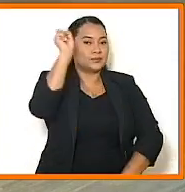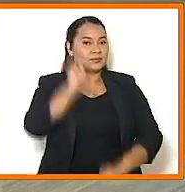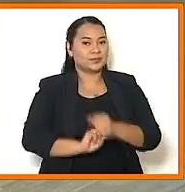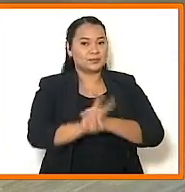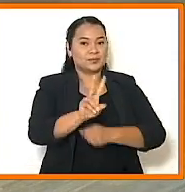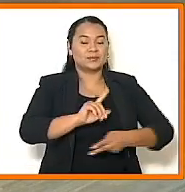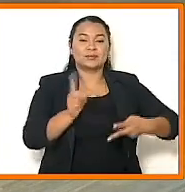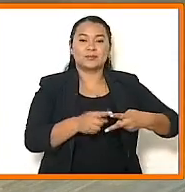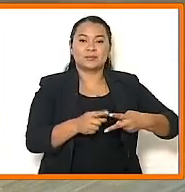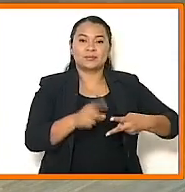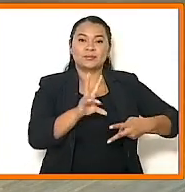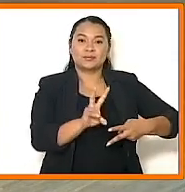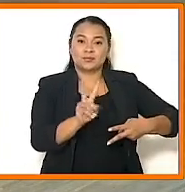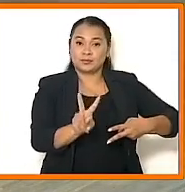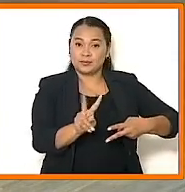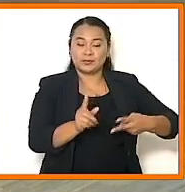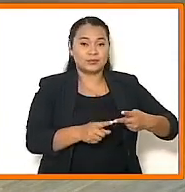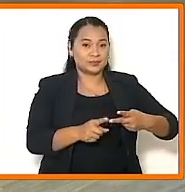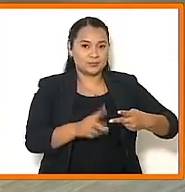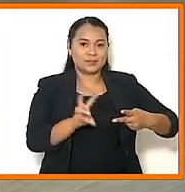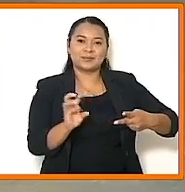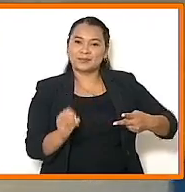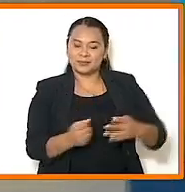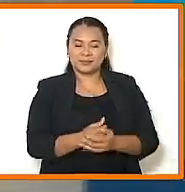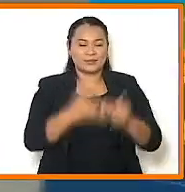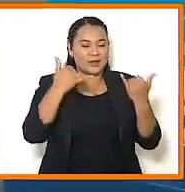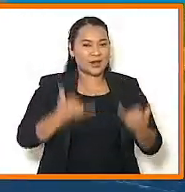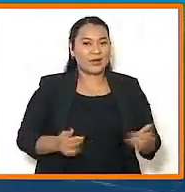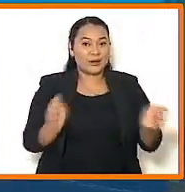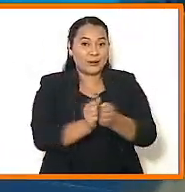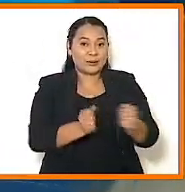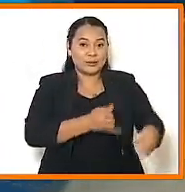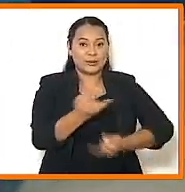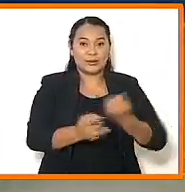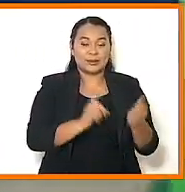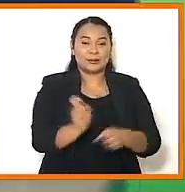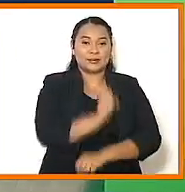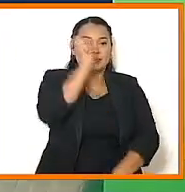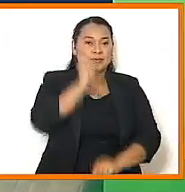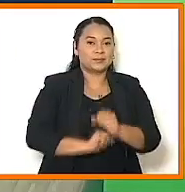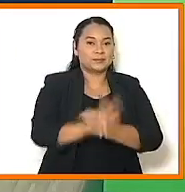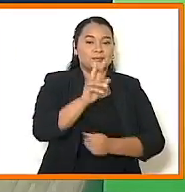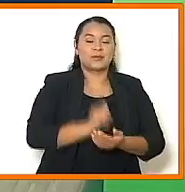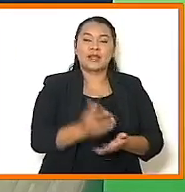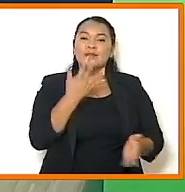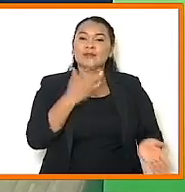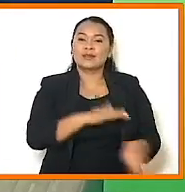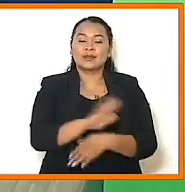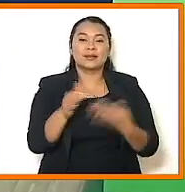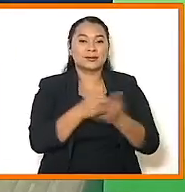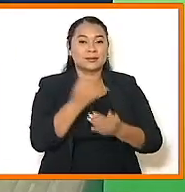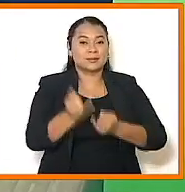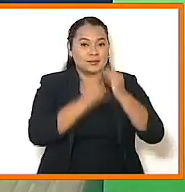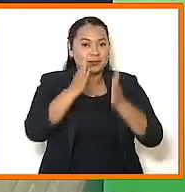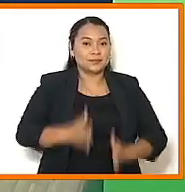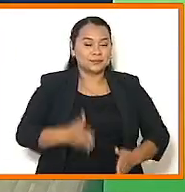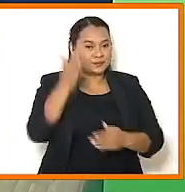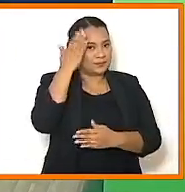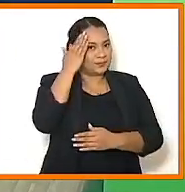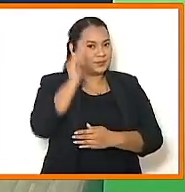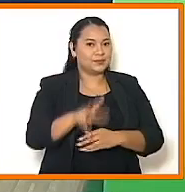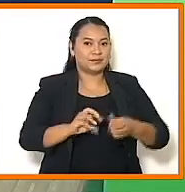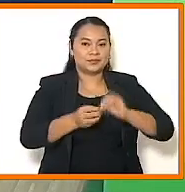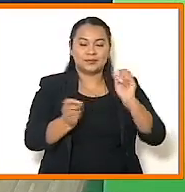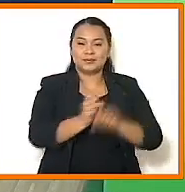y posición 2-60. Ahora acompáñame a pegar y ganar con Pega 3. Te deseo suerte, jugador, porque se vienen tus tres números ganadores para esta linda